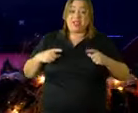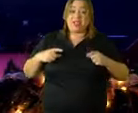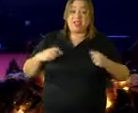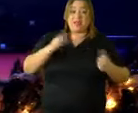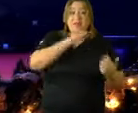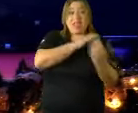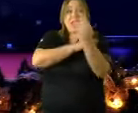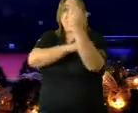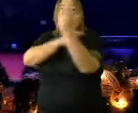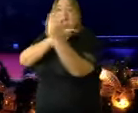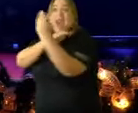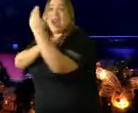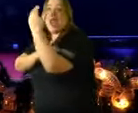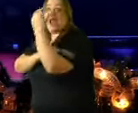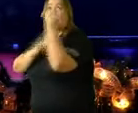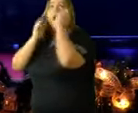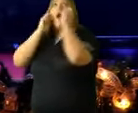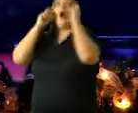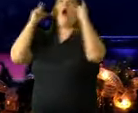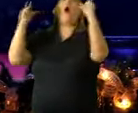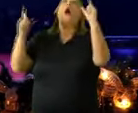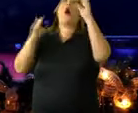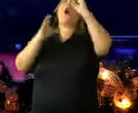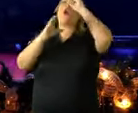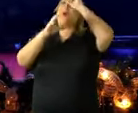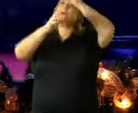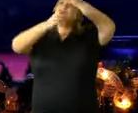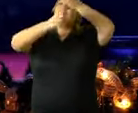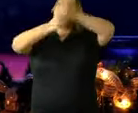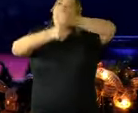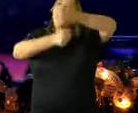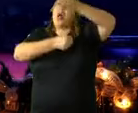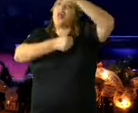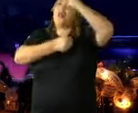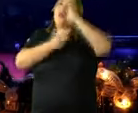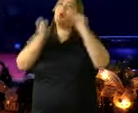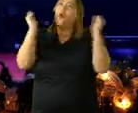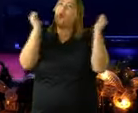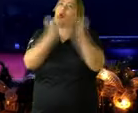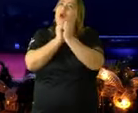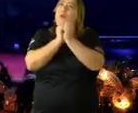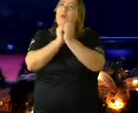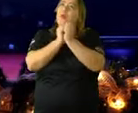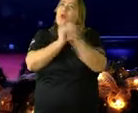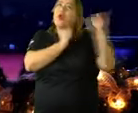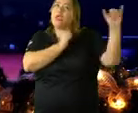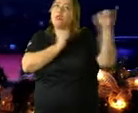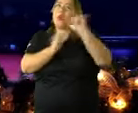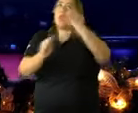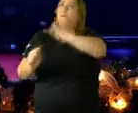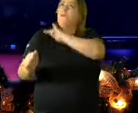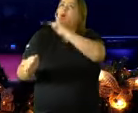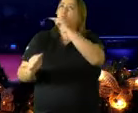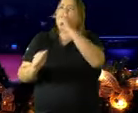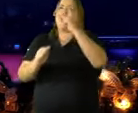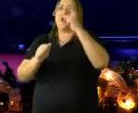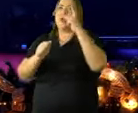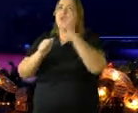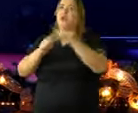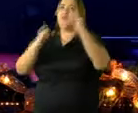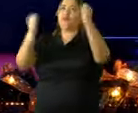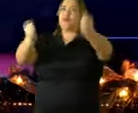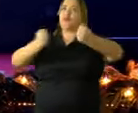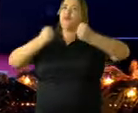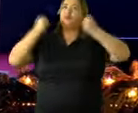cada mañana nos levantamos confiados que Dios está conmigo como poderoso gigante. No temeré